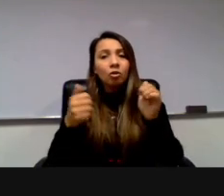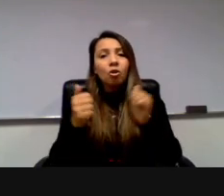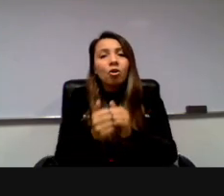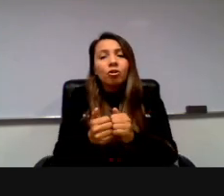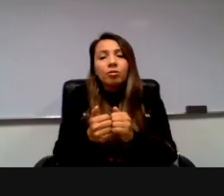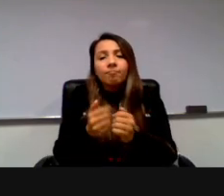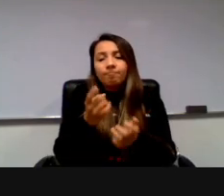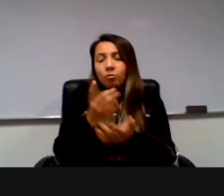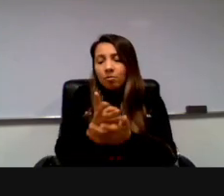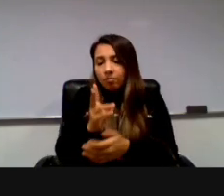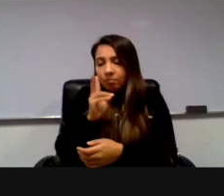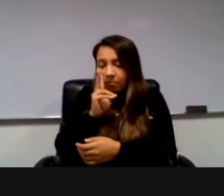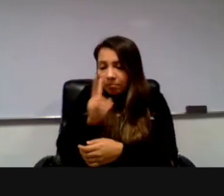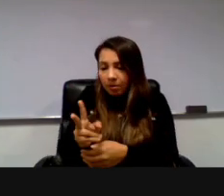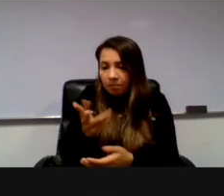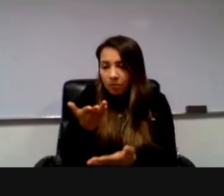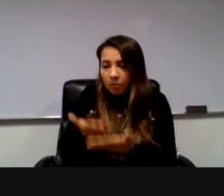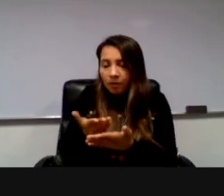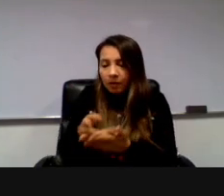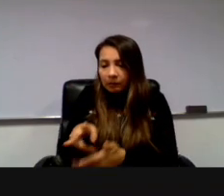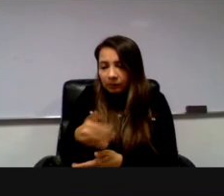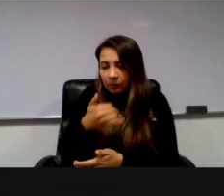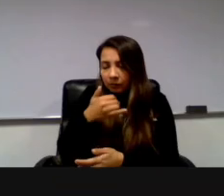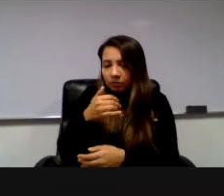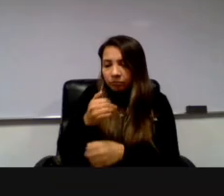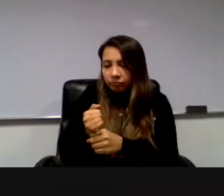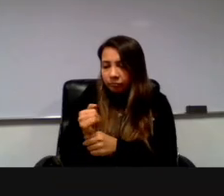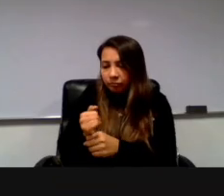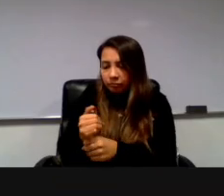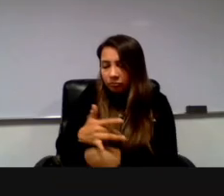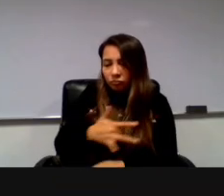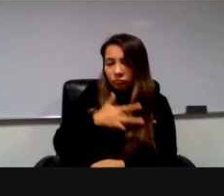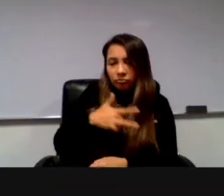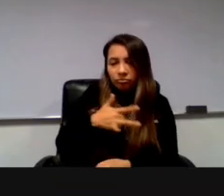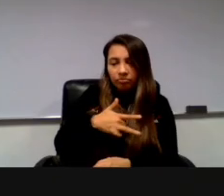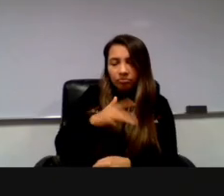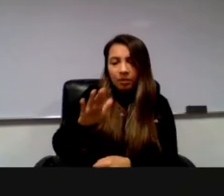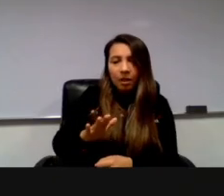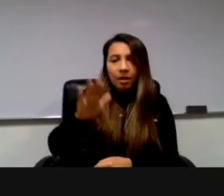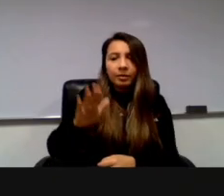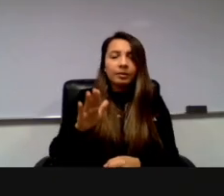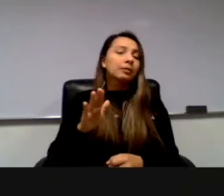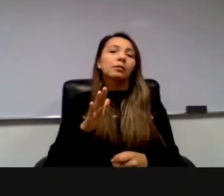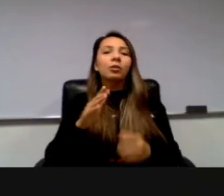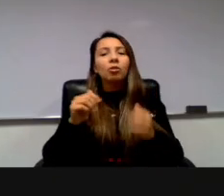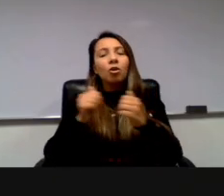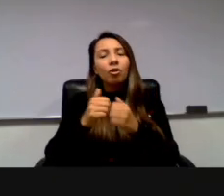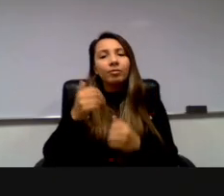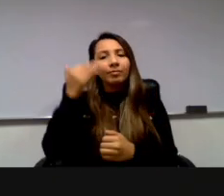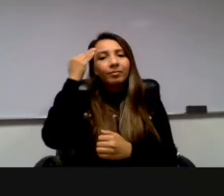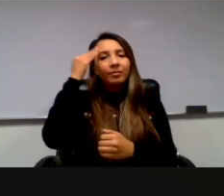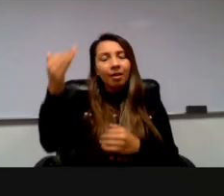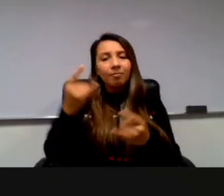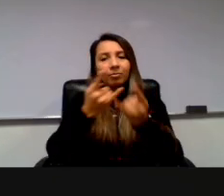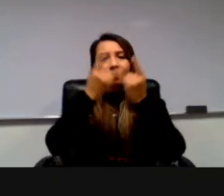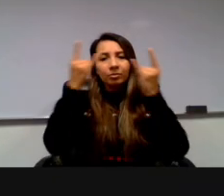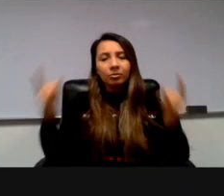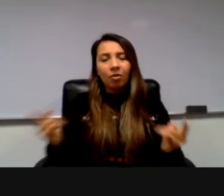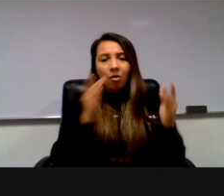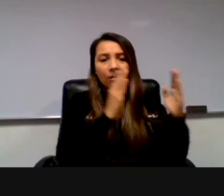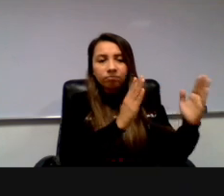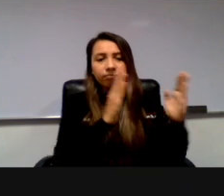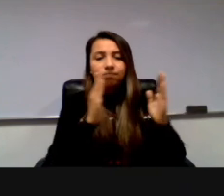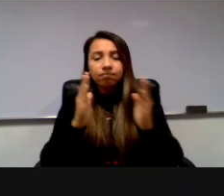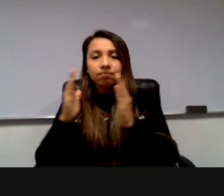evidencia, suponiendo que de las distintas secuencias históricas posibles, ¿no? que dieron origen a los seres